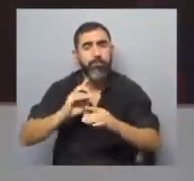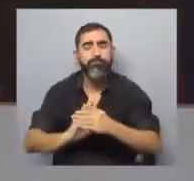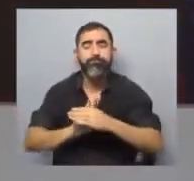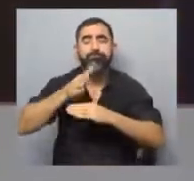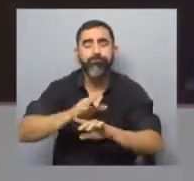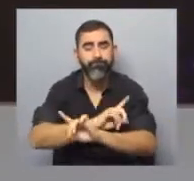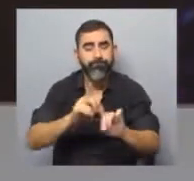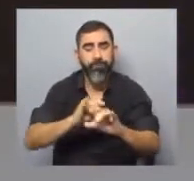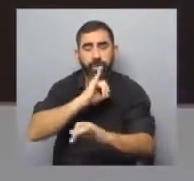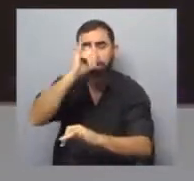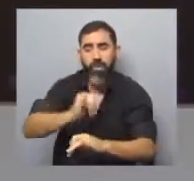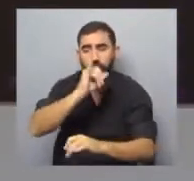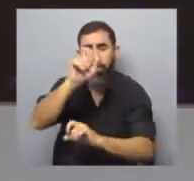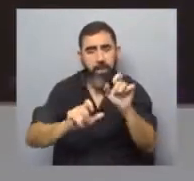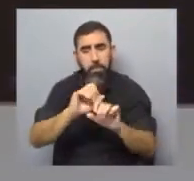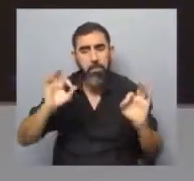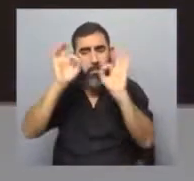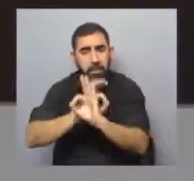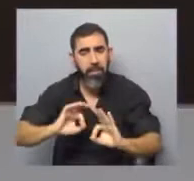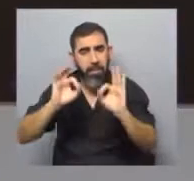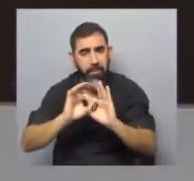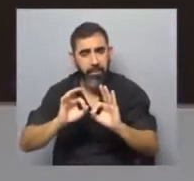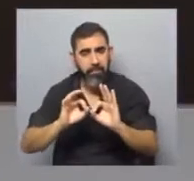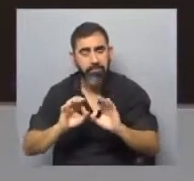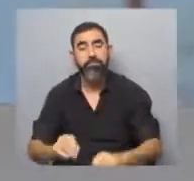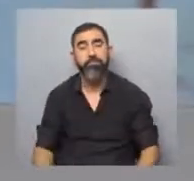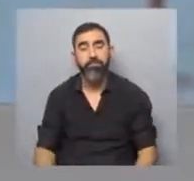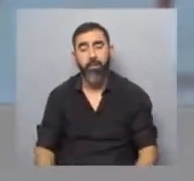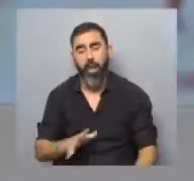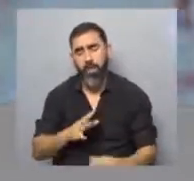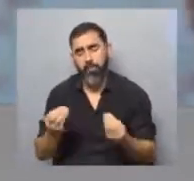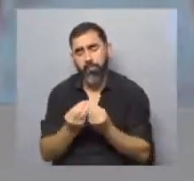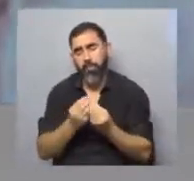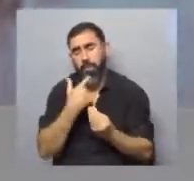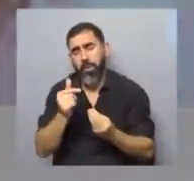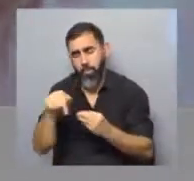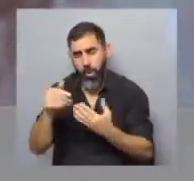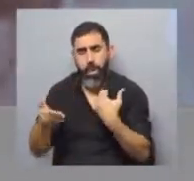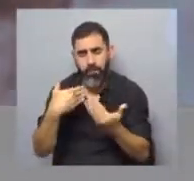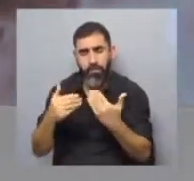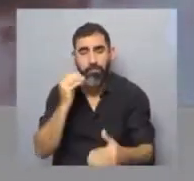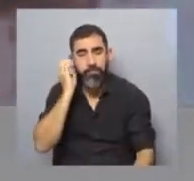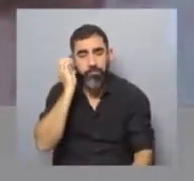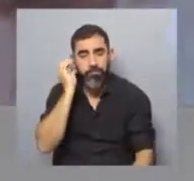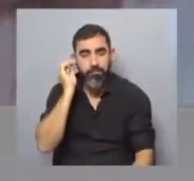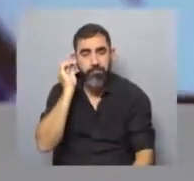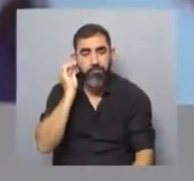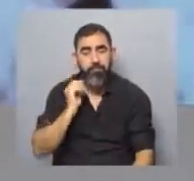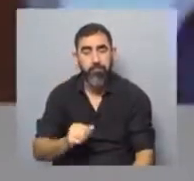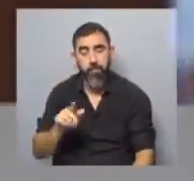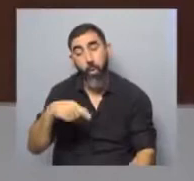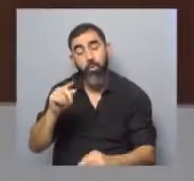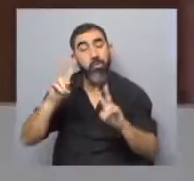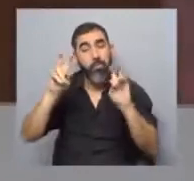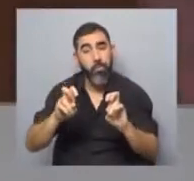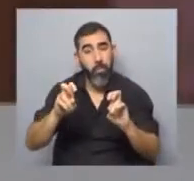traspasado, no se ha informado a la comunidad acerca de ello, como hay muchísimos ejemplos y vamos a conversar hoy. Entonces, el otro